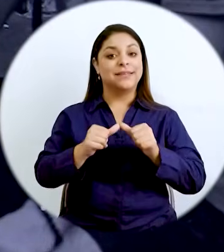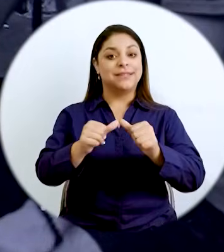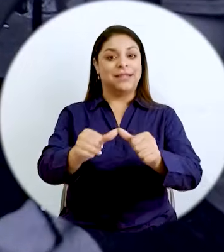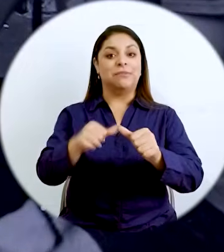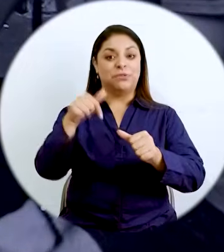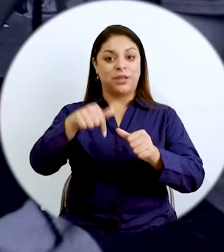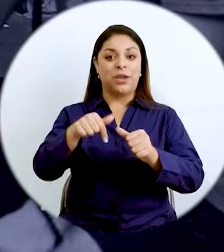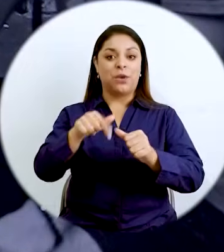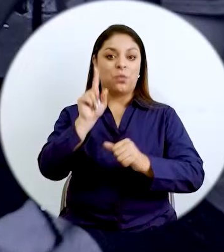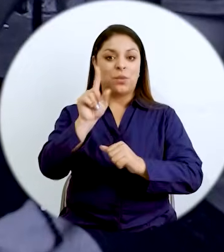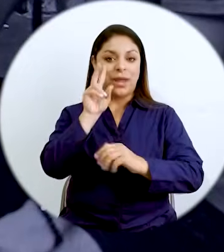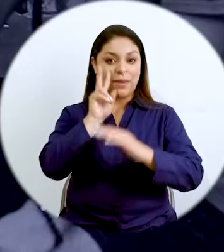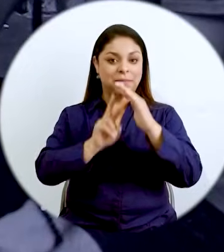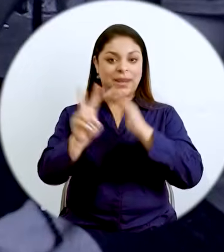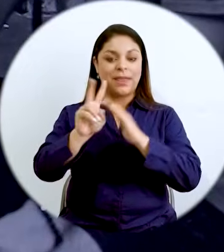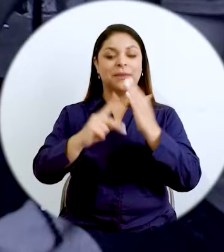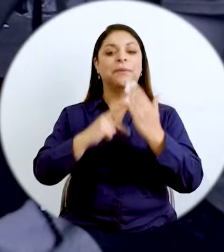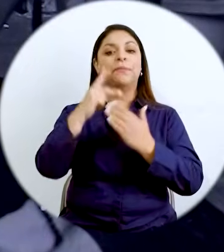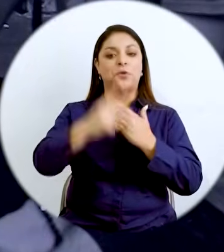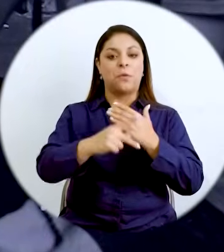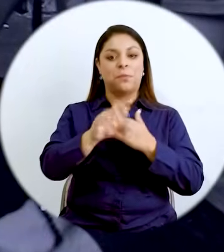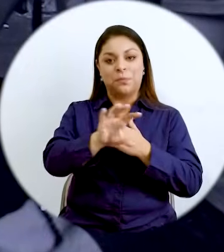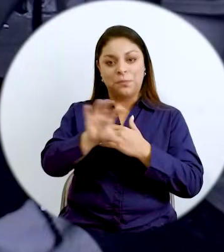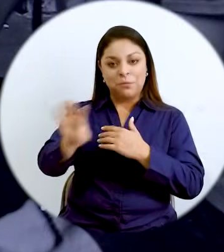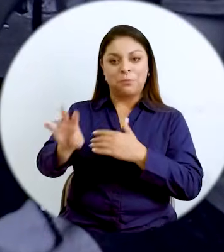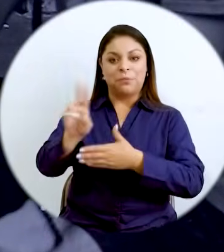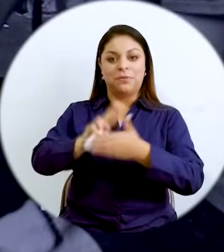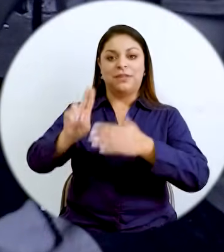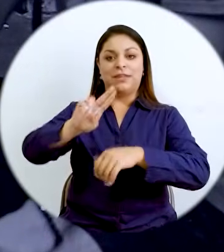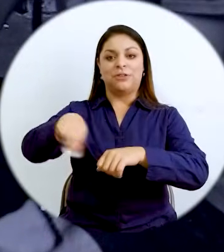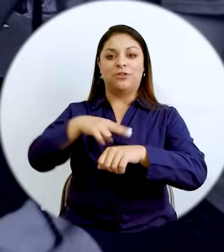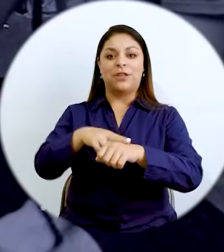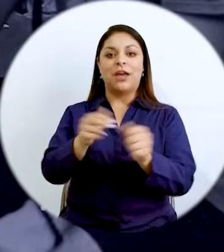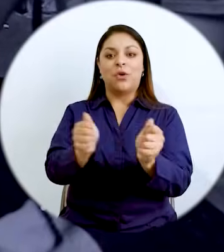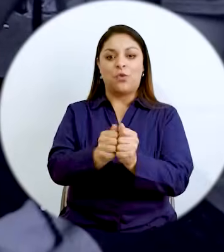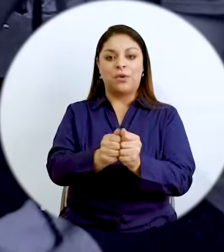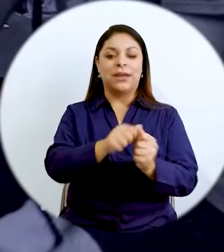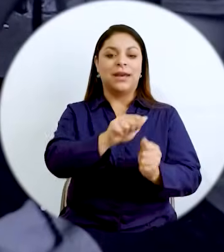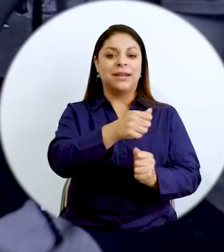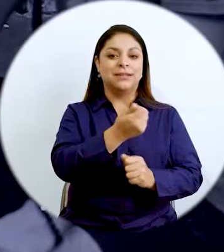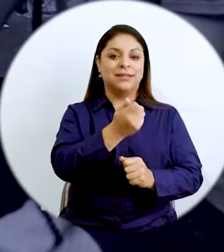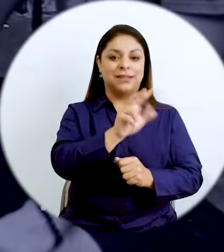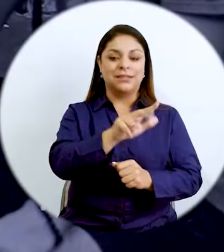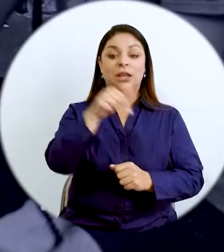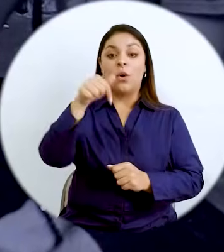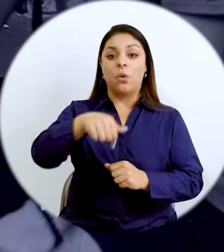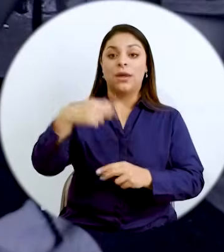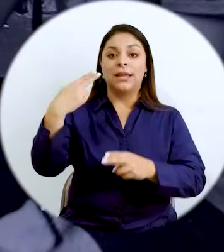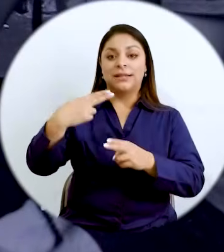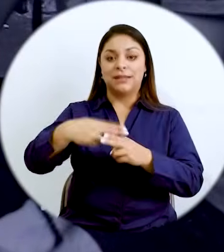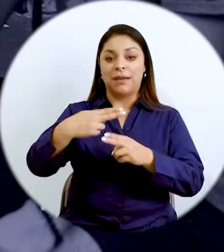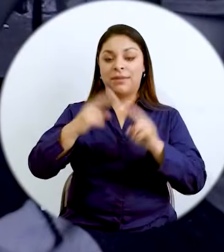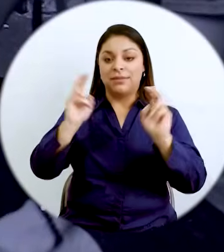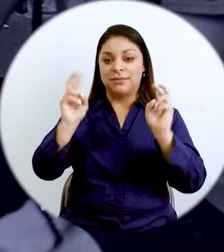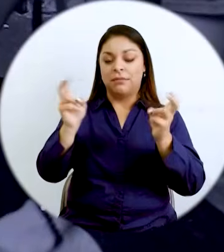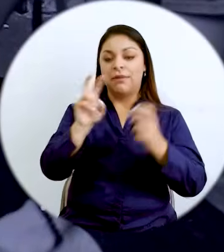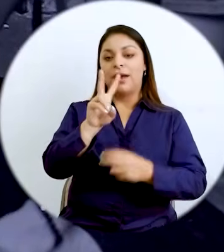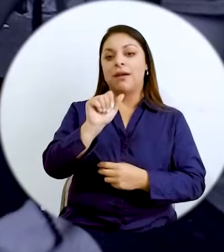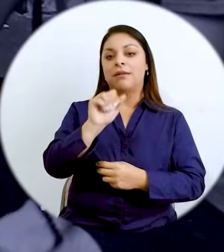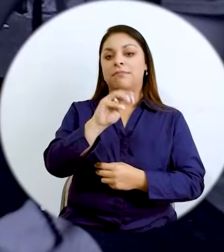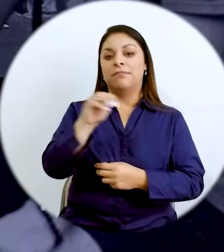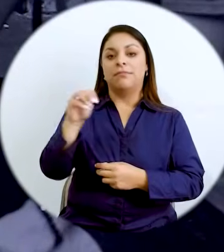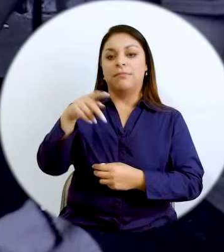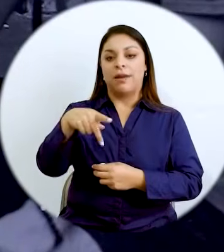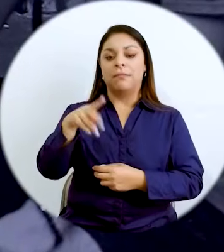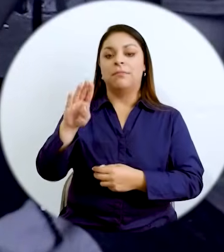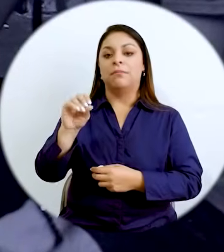Continúa usted con una mirada del programa de la Universidad Nacional y de SINAR S.A. Hoy con el tema del VAM bovino, innovación al servicio de la